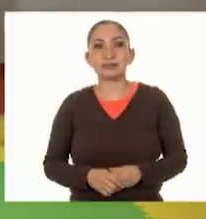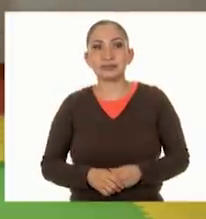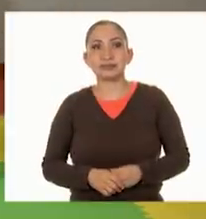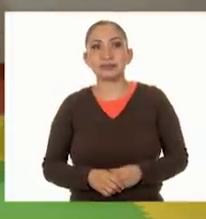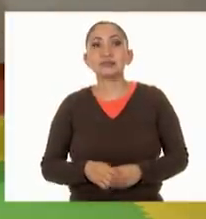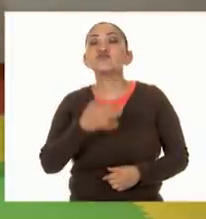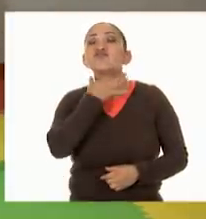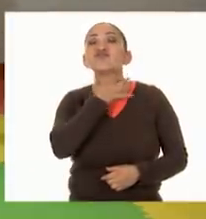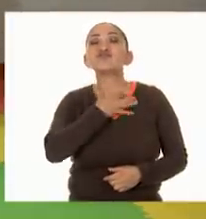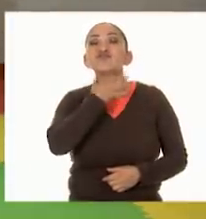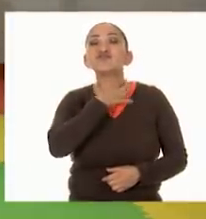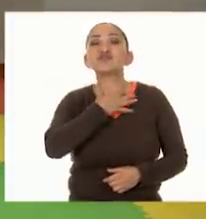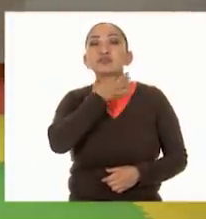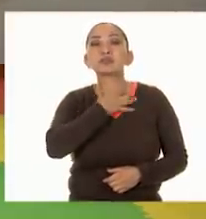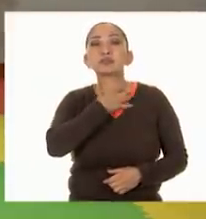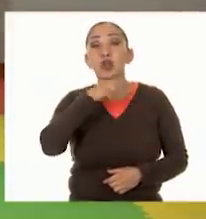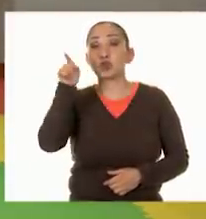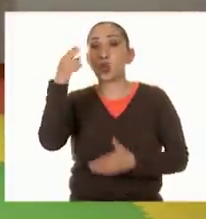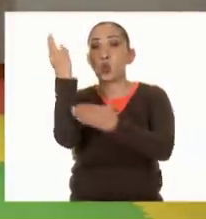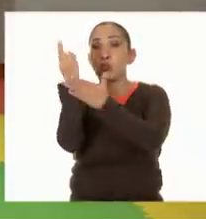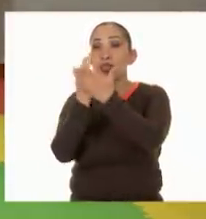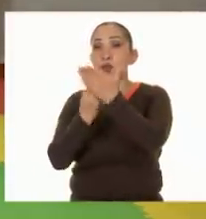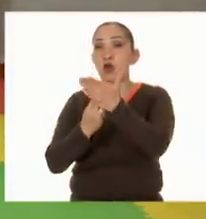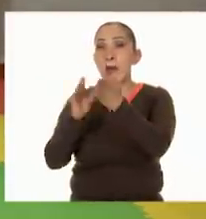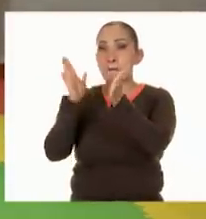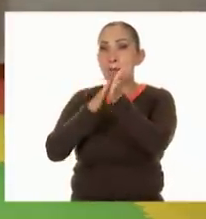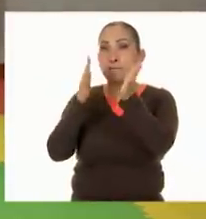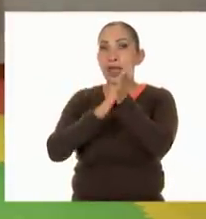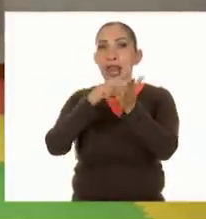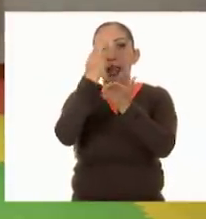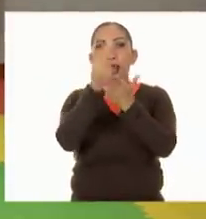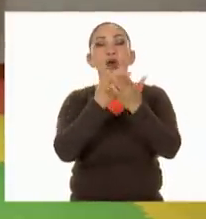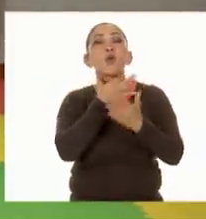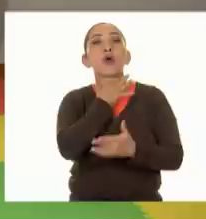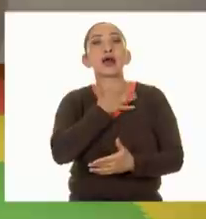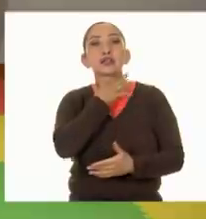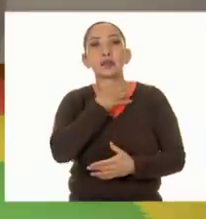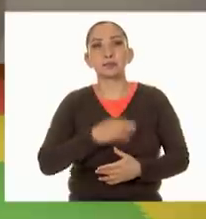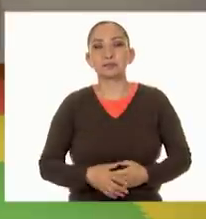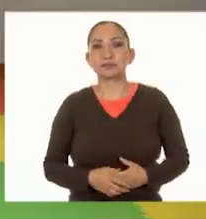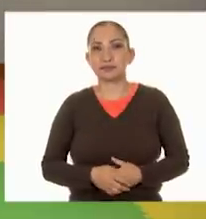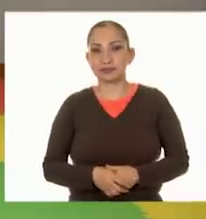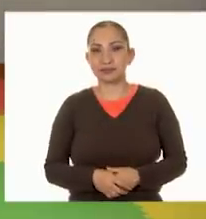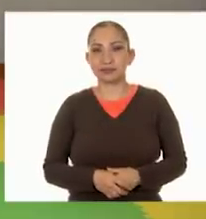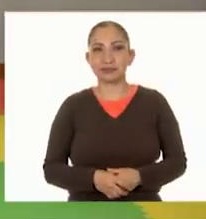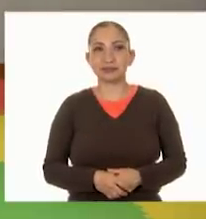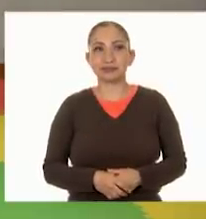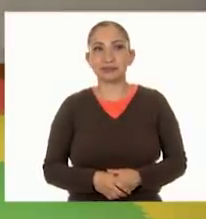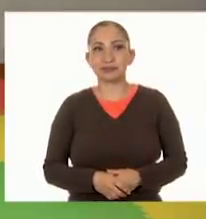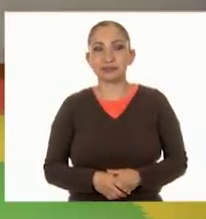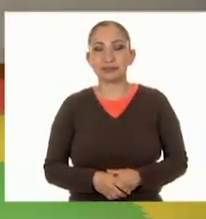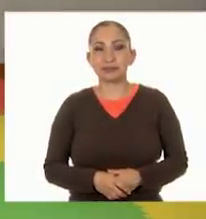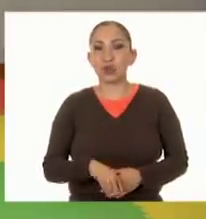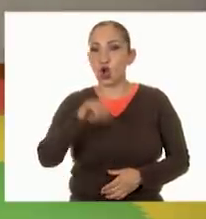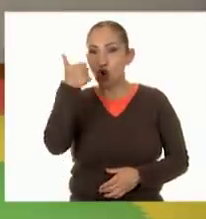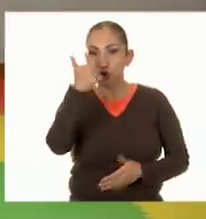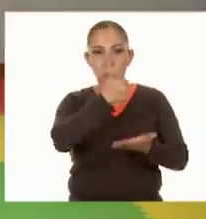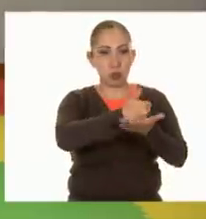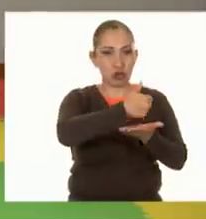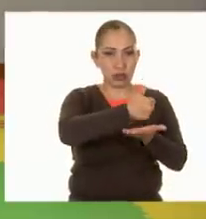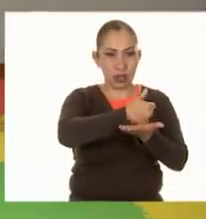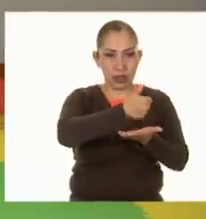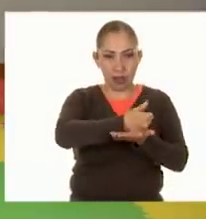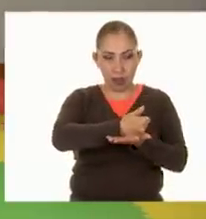Cuello. Vas y dibujas en tus hojas el segmento corporal que encontraste. Buscas otra